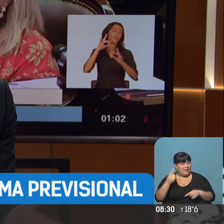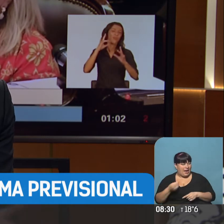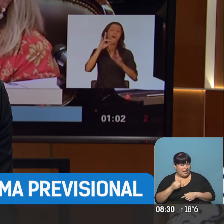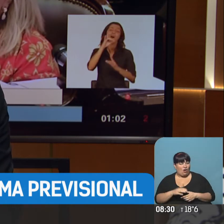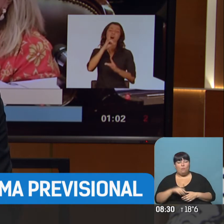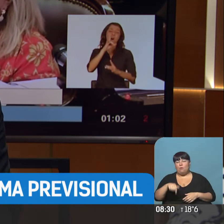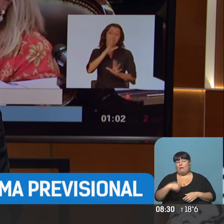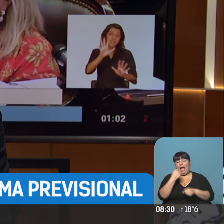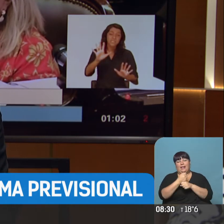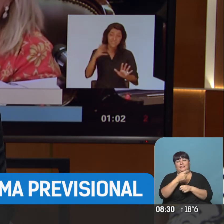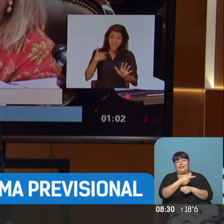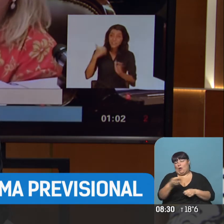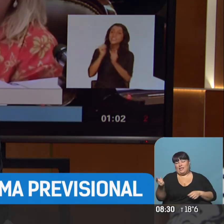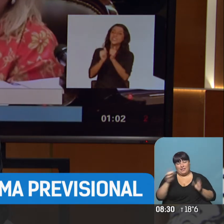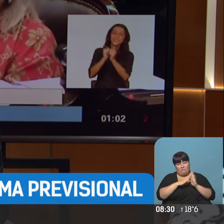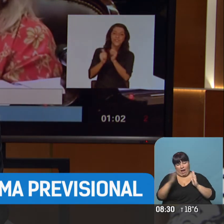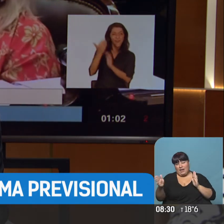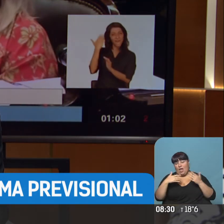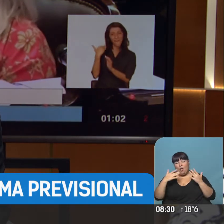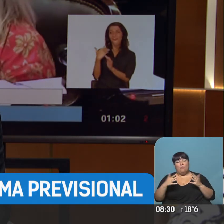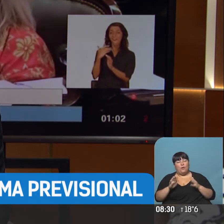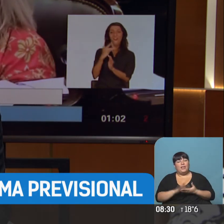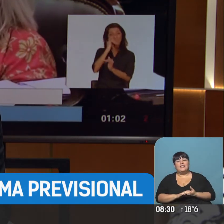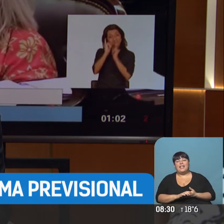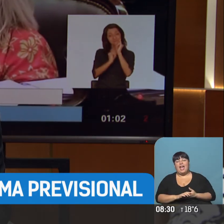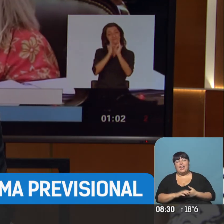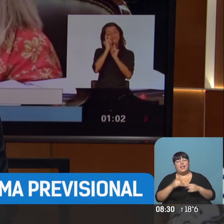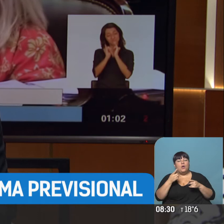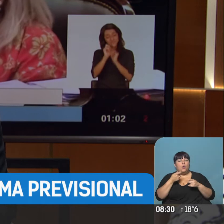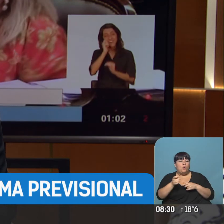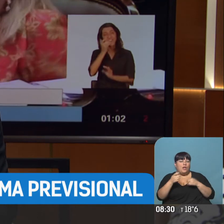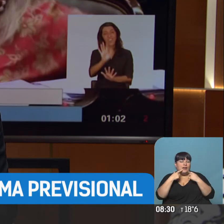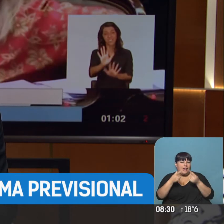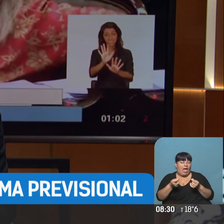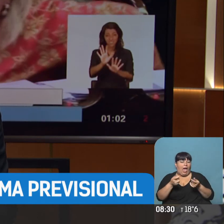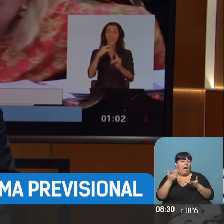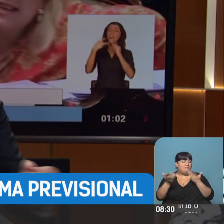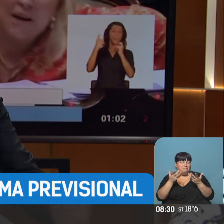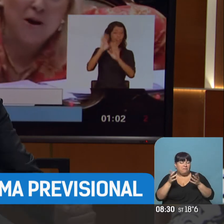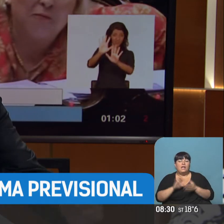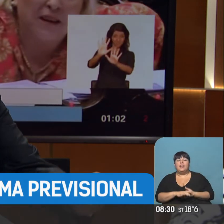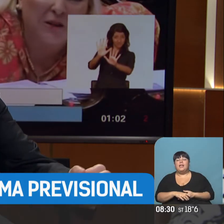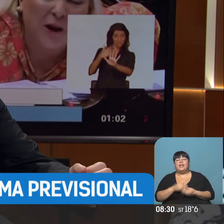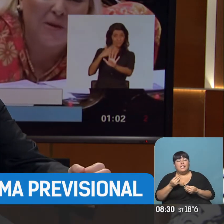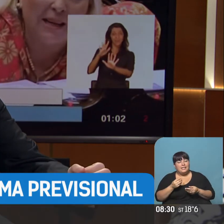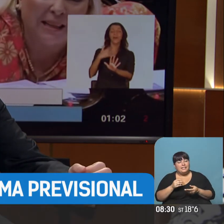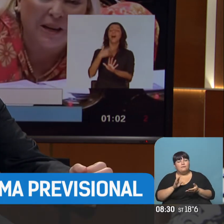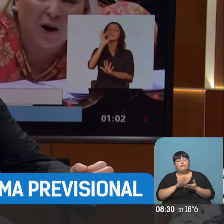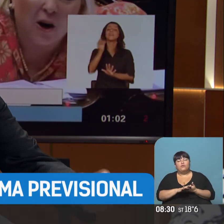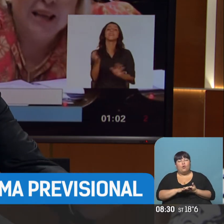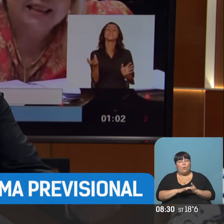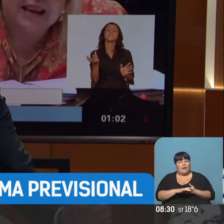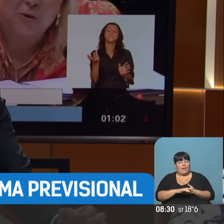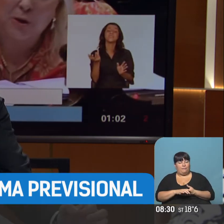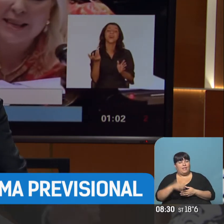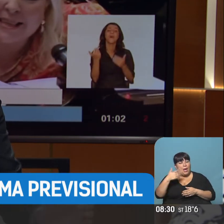de acá a una semana vamos a tener probablemente alguna cautelar en algún contencioso, es el que